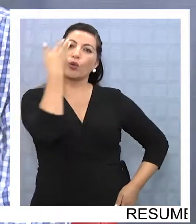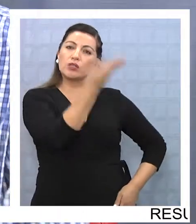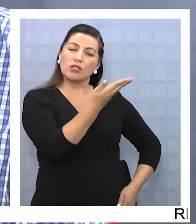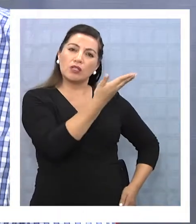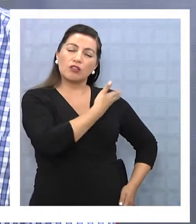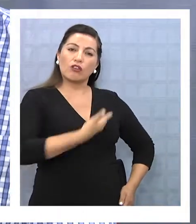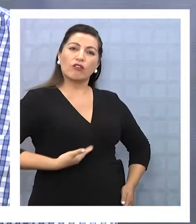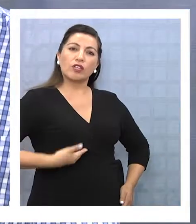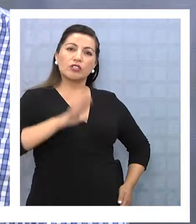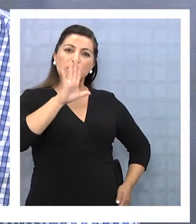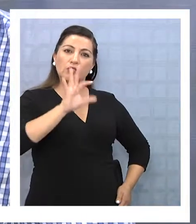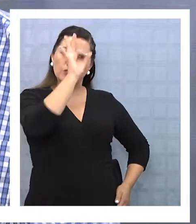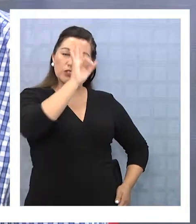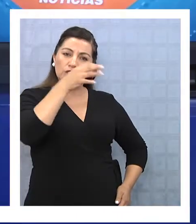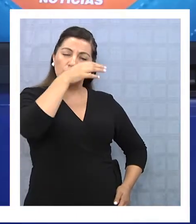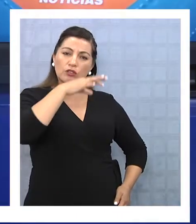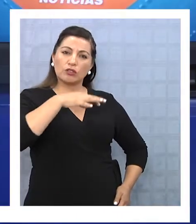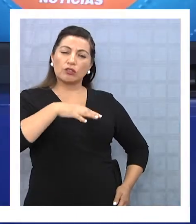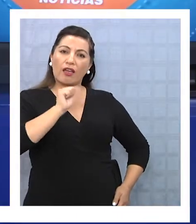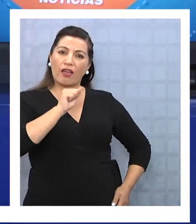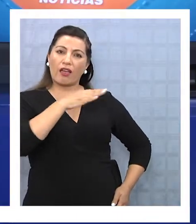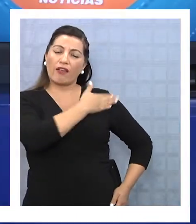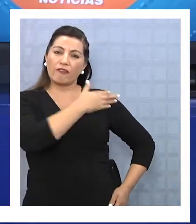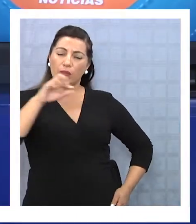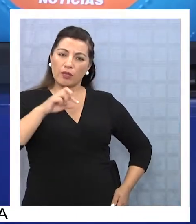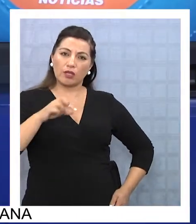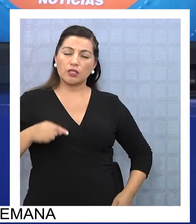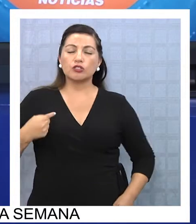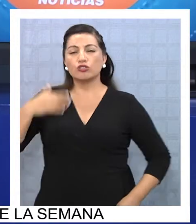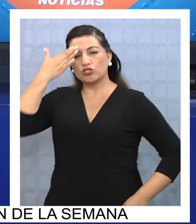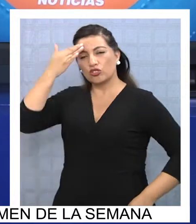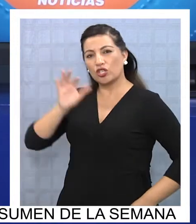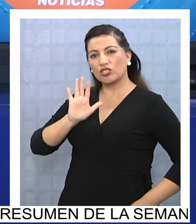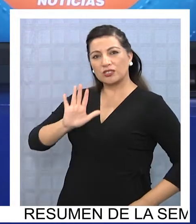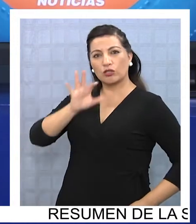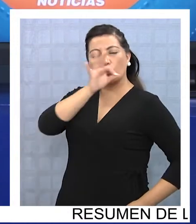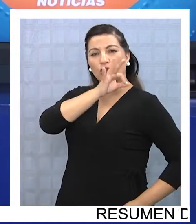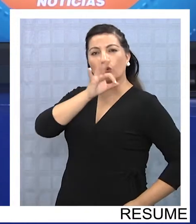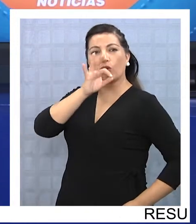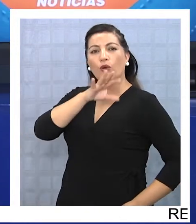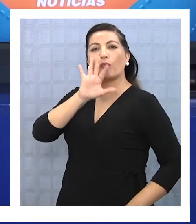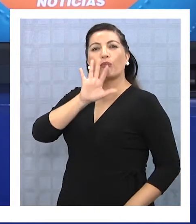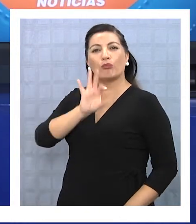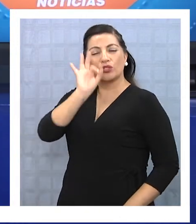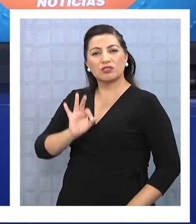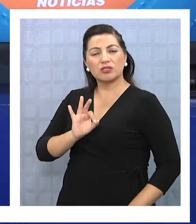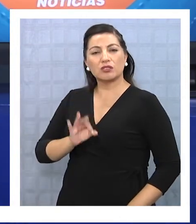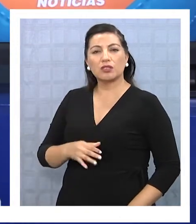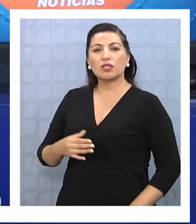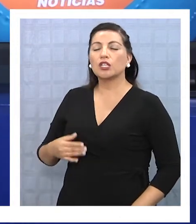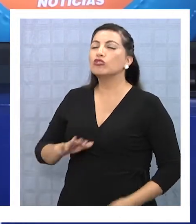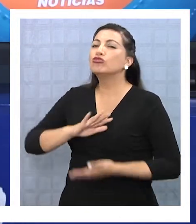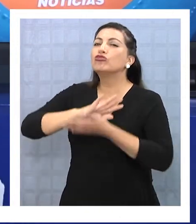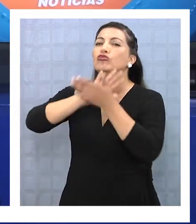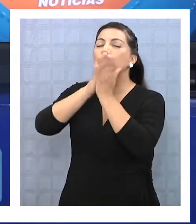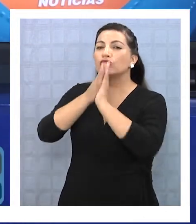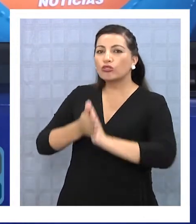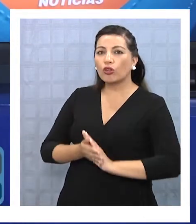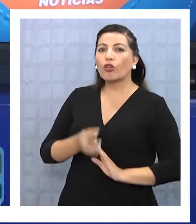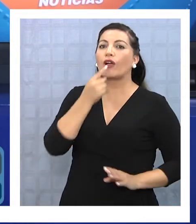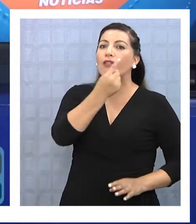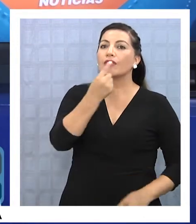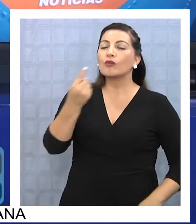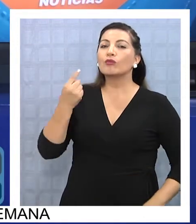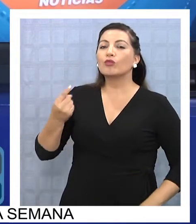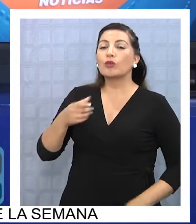con esta propuesta del 5% de cotización Yo creo adicional? que el 5% de cotización o lo que sea tiene que ir íntegramente a la cuenta de ahorro